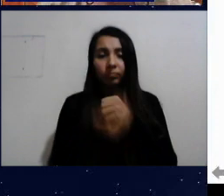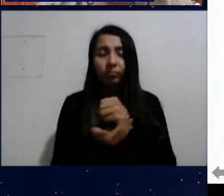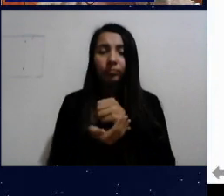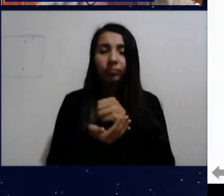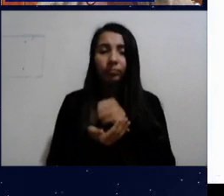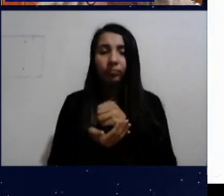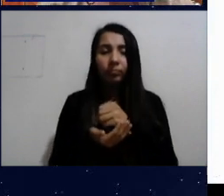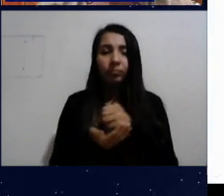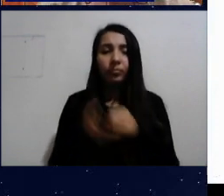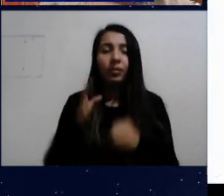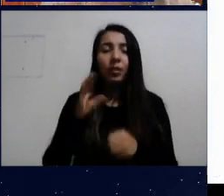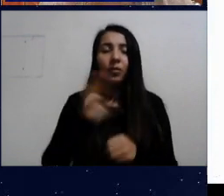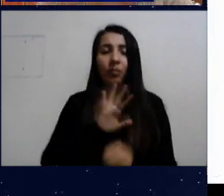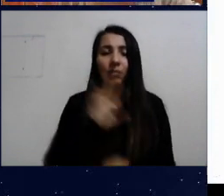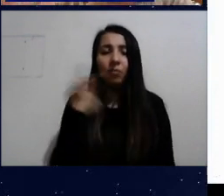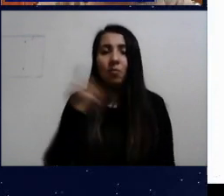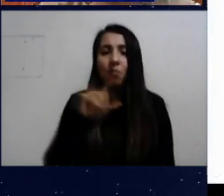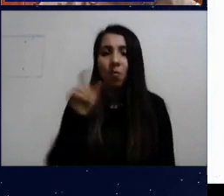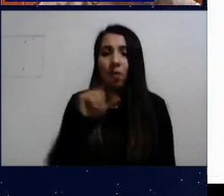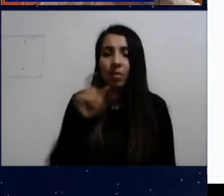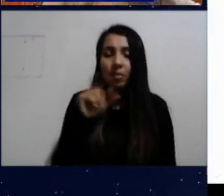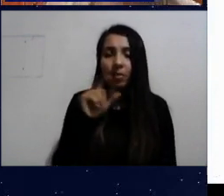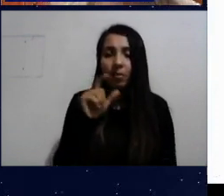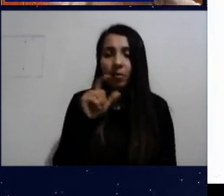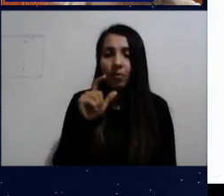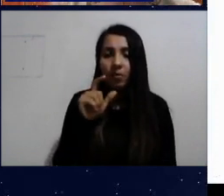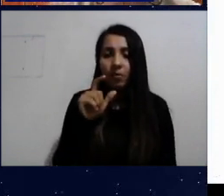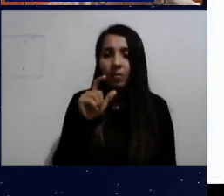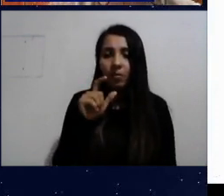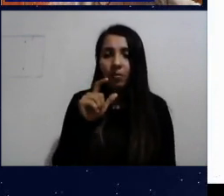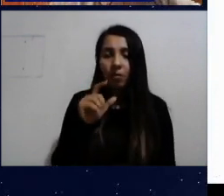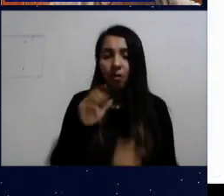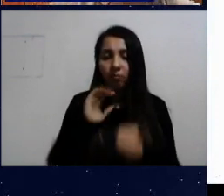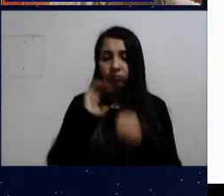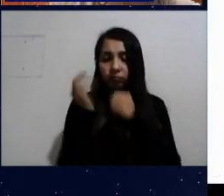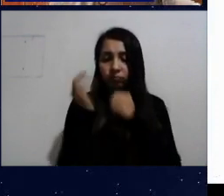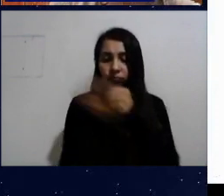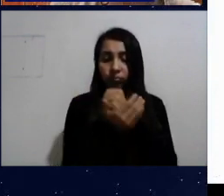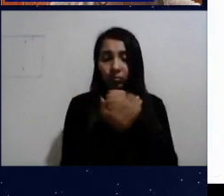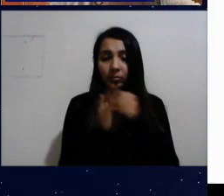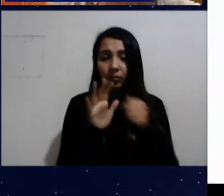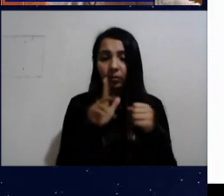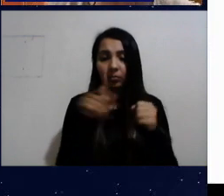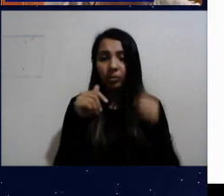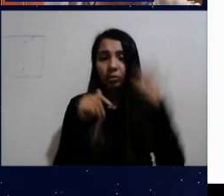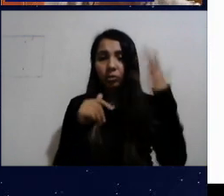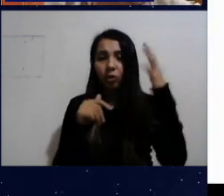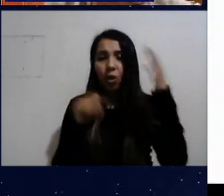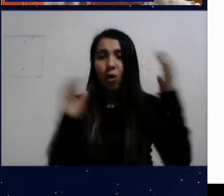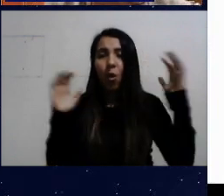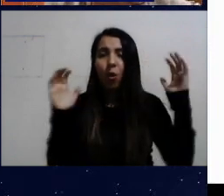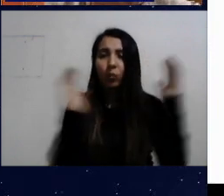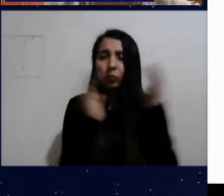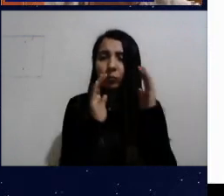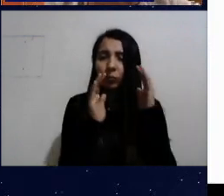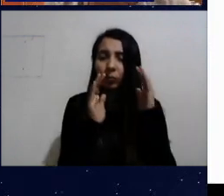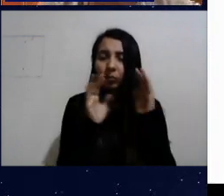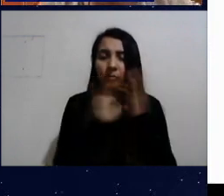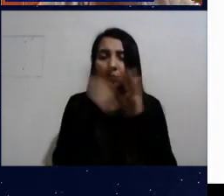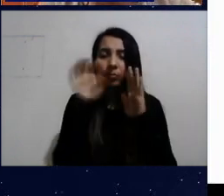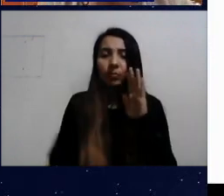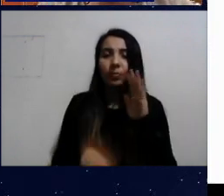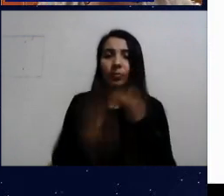cuando pasa delante de un sol que sea un sol pequeño, una estrella que nosotros llamamos de tipo